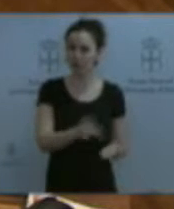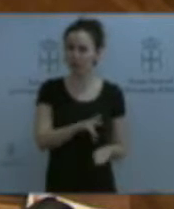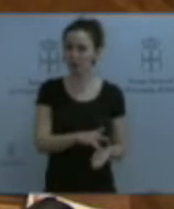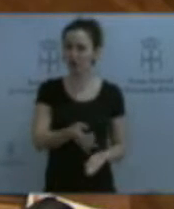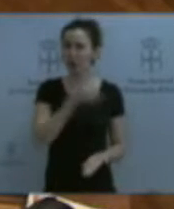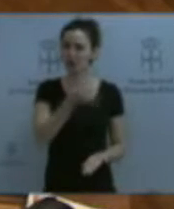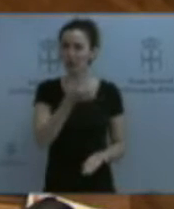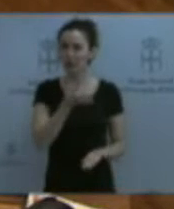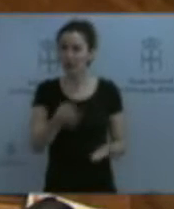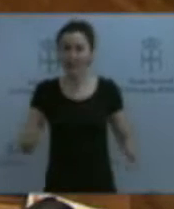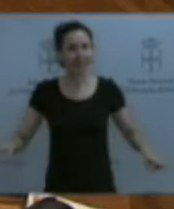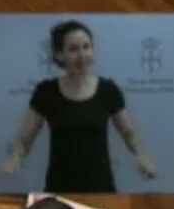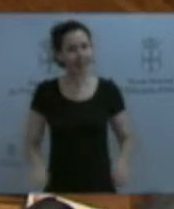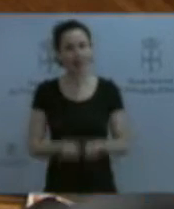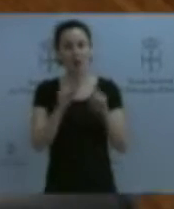palabra,